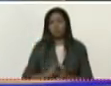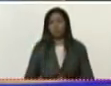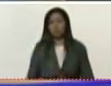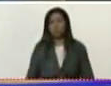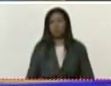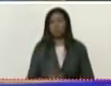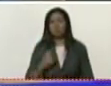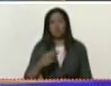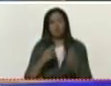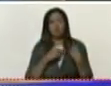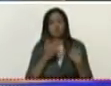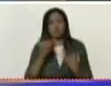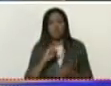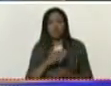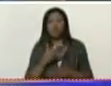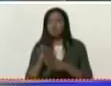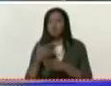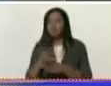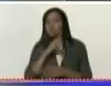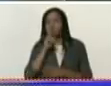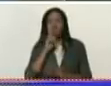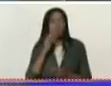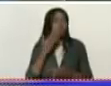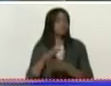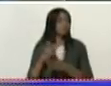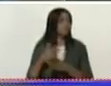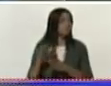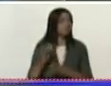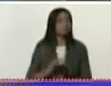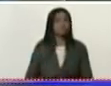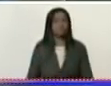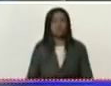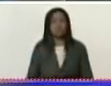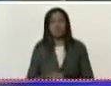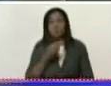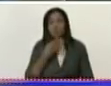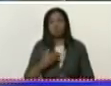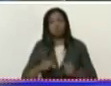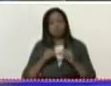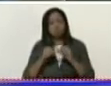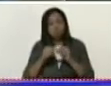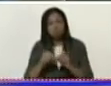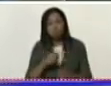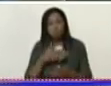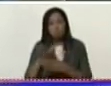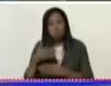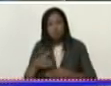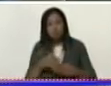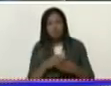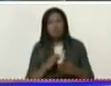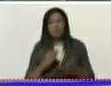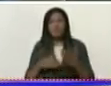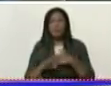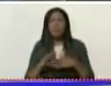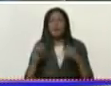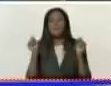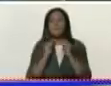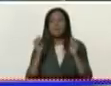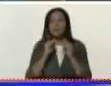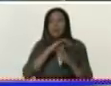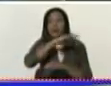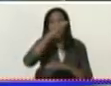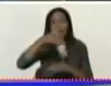Tenga el cargo que tenga, llámese como se llame. Bueno, sigamos compartiendo. Nos vamos para Mérida, para las